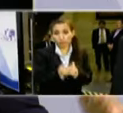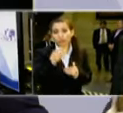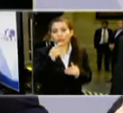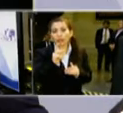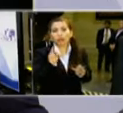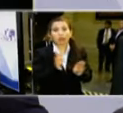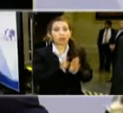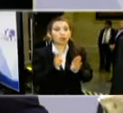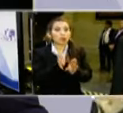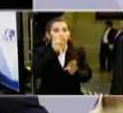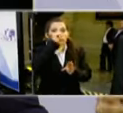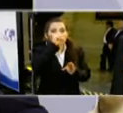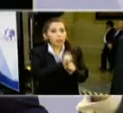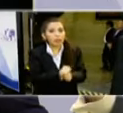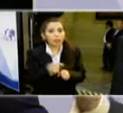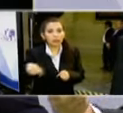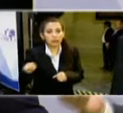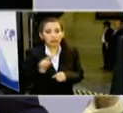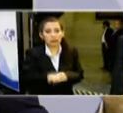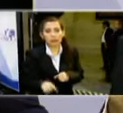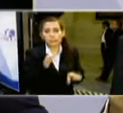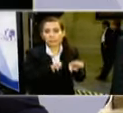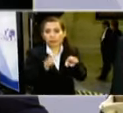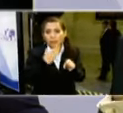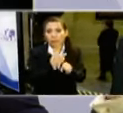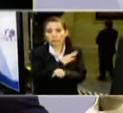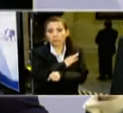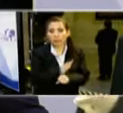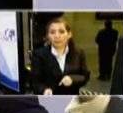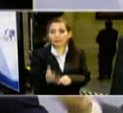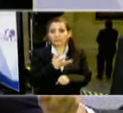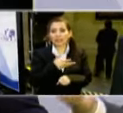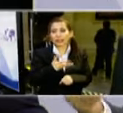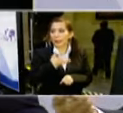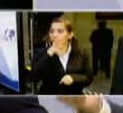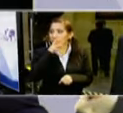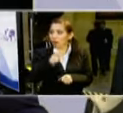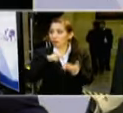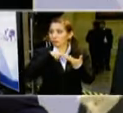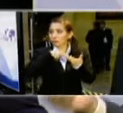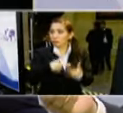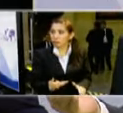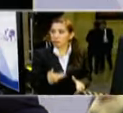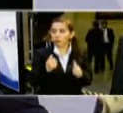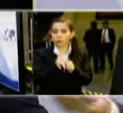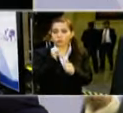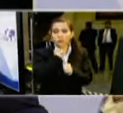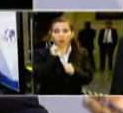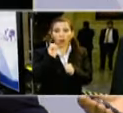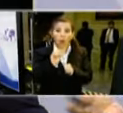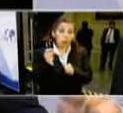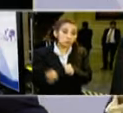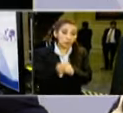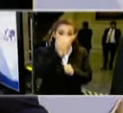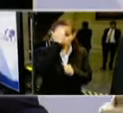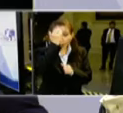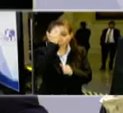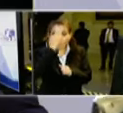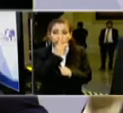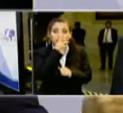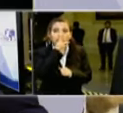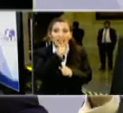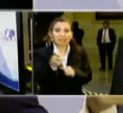cómo la Secretaría, los cónsules, los embajadores pueden tener mejor relación con el Senado o ustedes conocer mejor